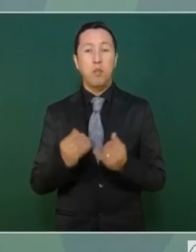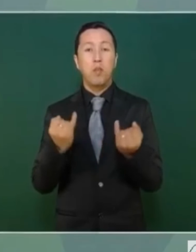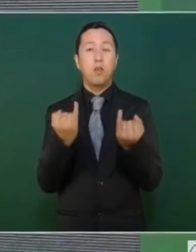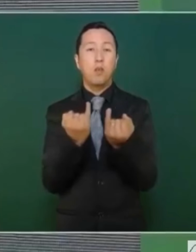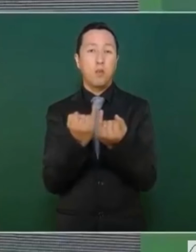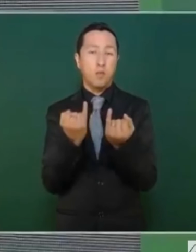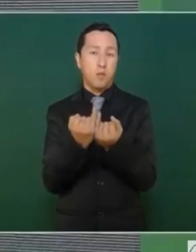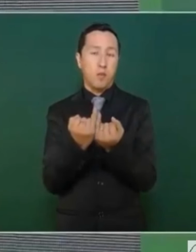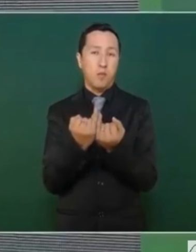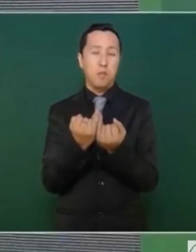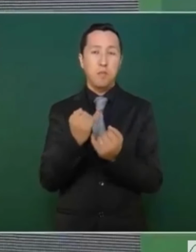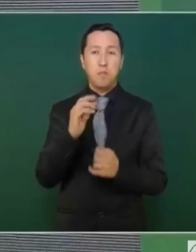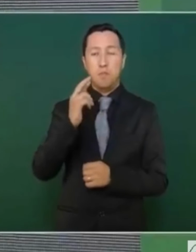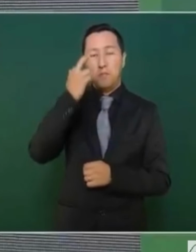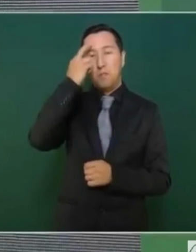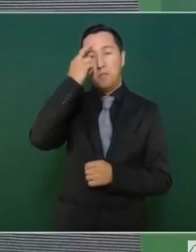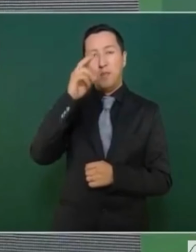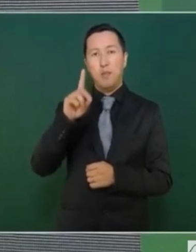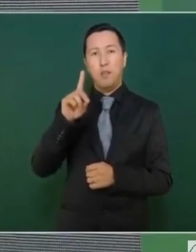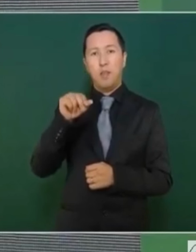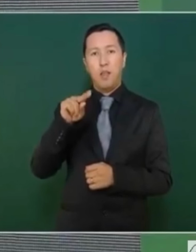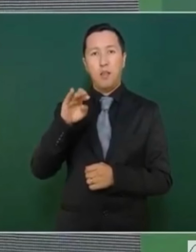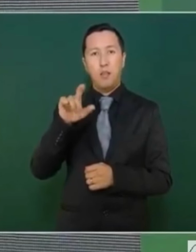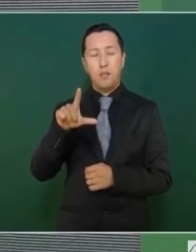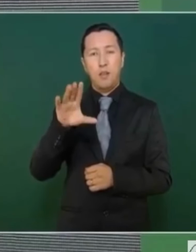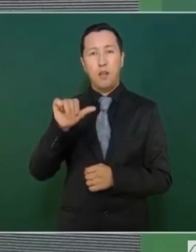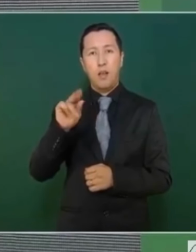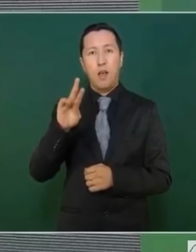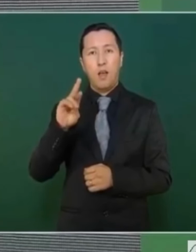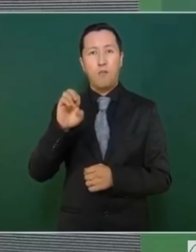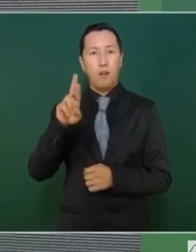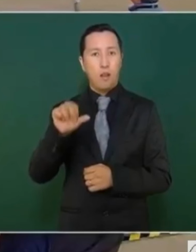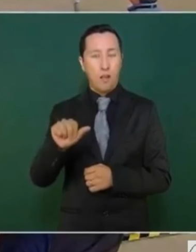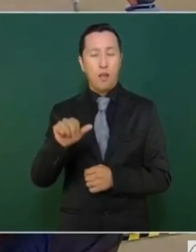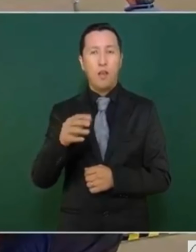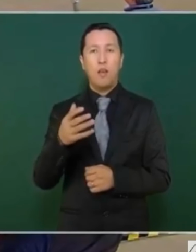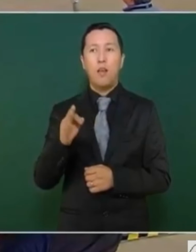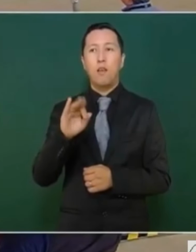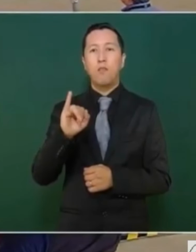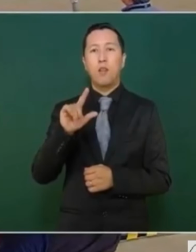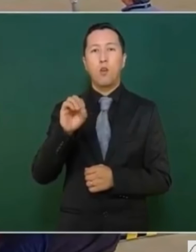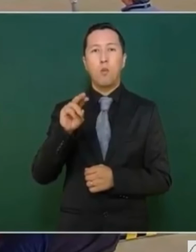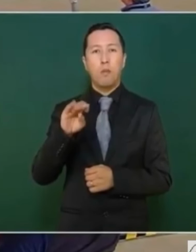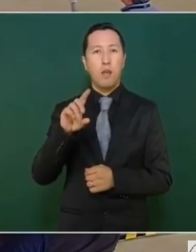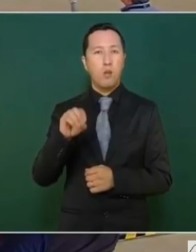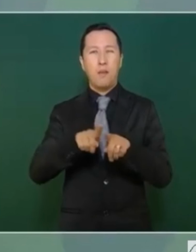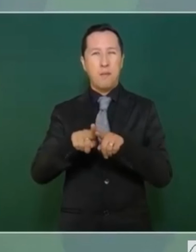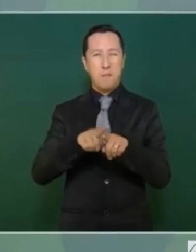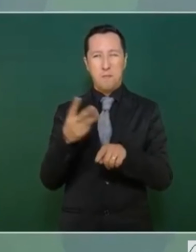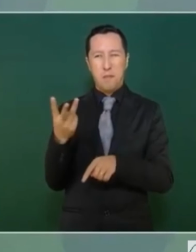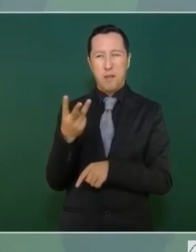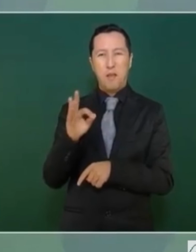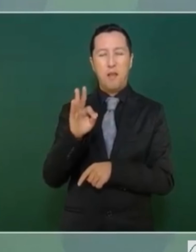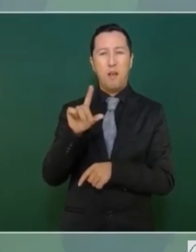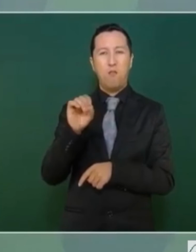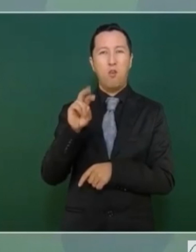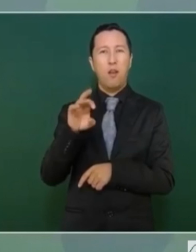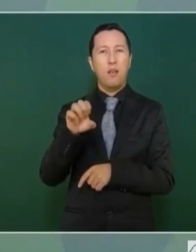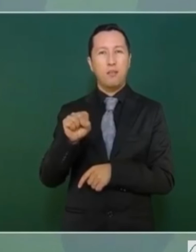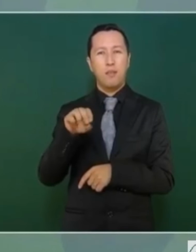Daniel Cabrera, a Filomeno Mata, a los hermanos Flores Magón, hay que